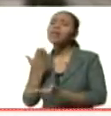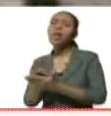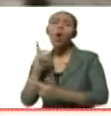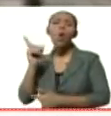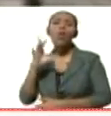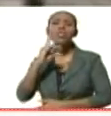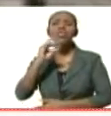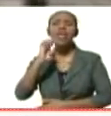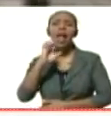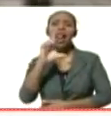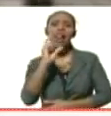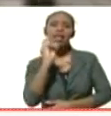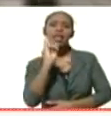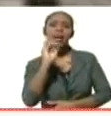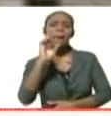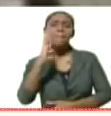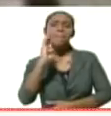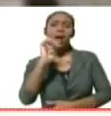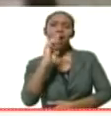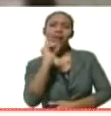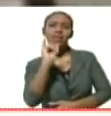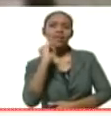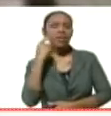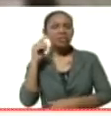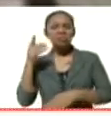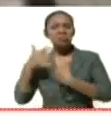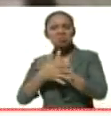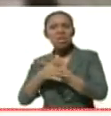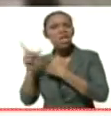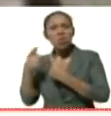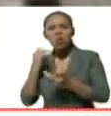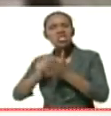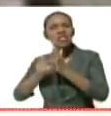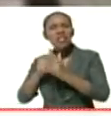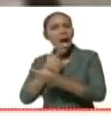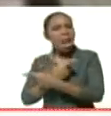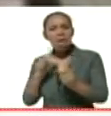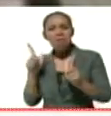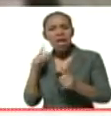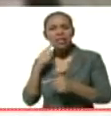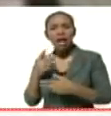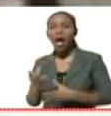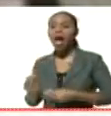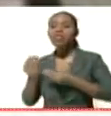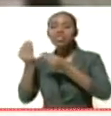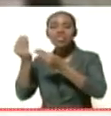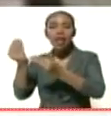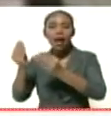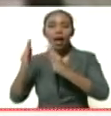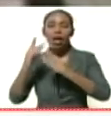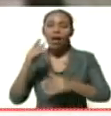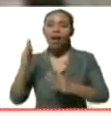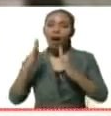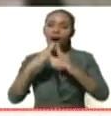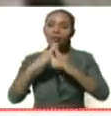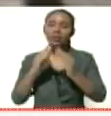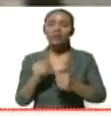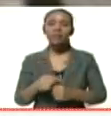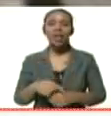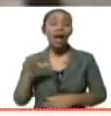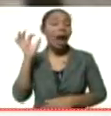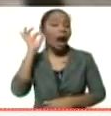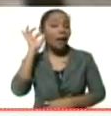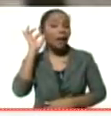¿Pero qué es eso? ¿Un libre? A domicilio, entrega a domicilio. Erika Faría tiene